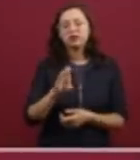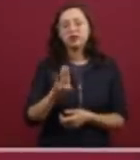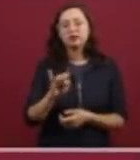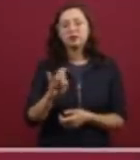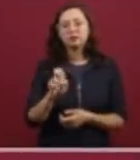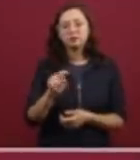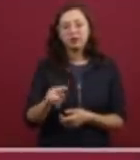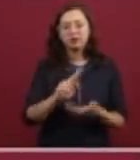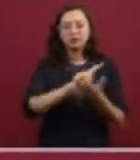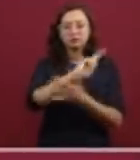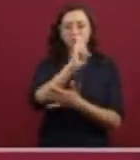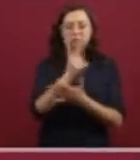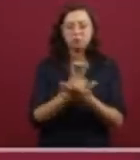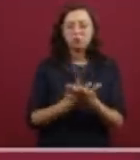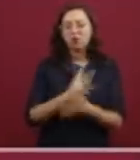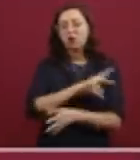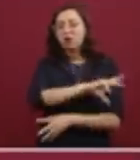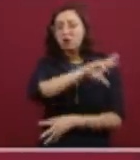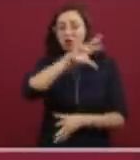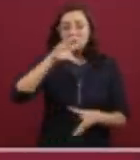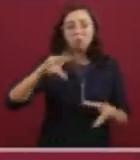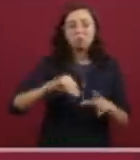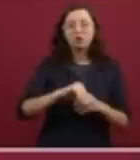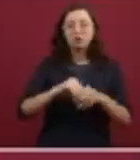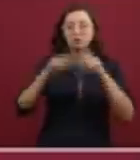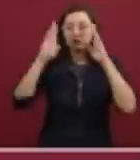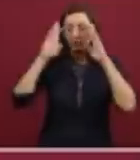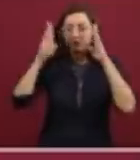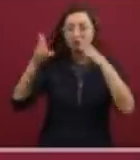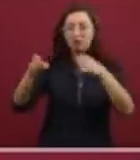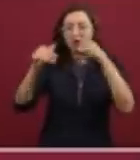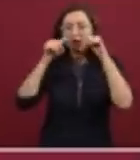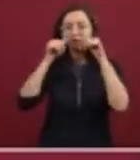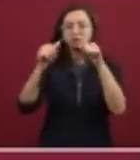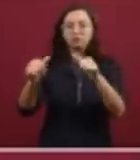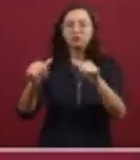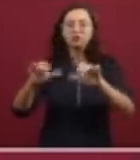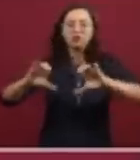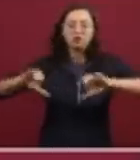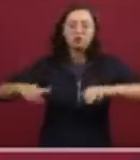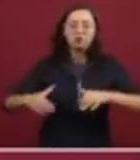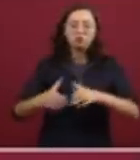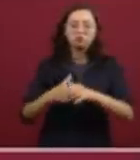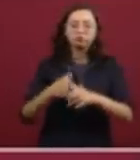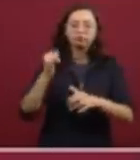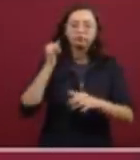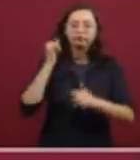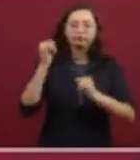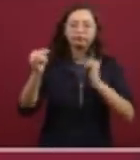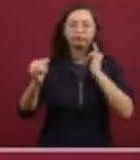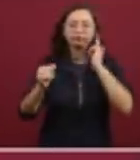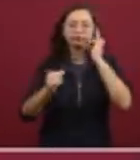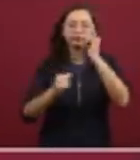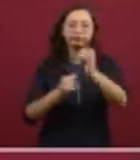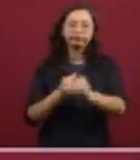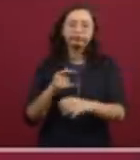van orientados a las comunidades más apartadas,